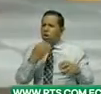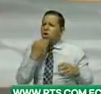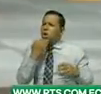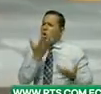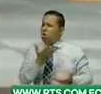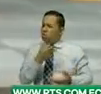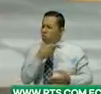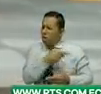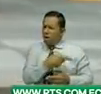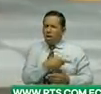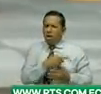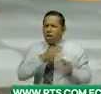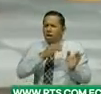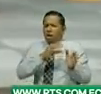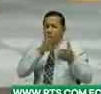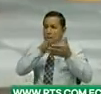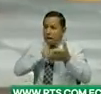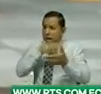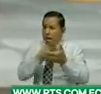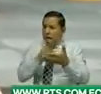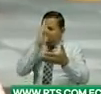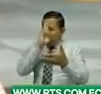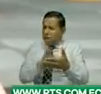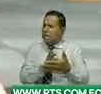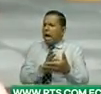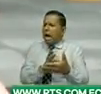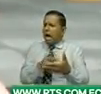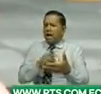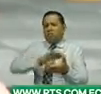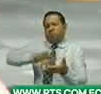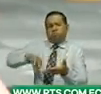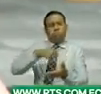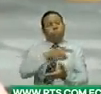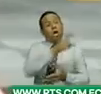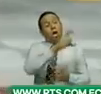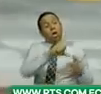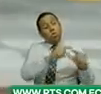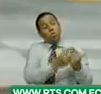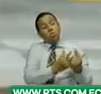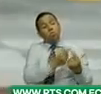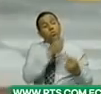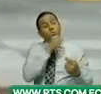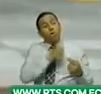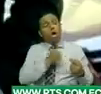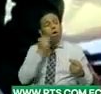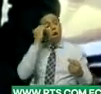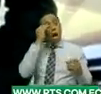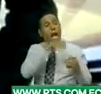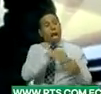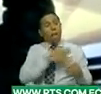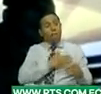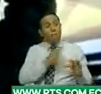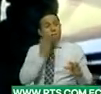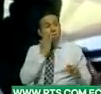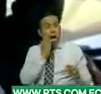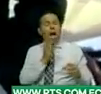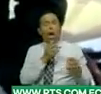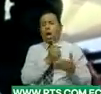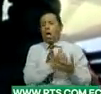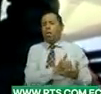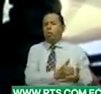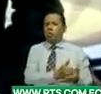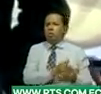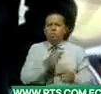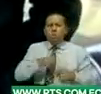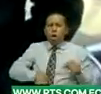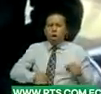criterio se priorizó a este centro privado de atención a personas adultas mayores. Son representantes de la agrupación